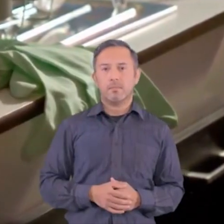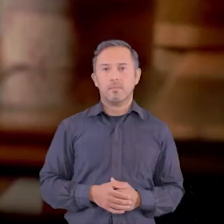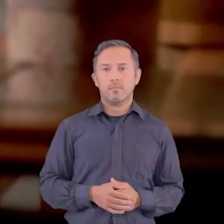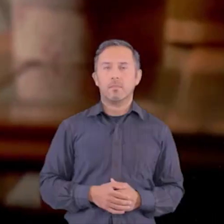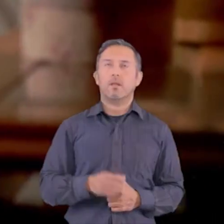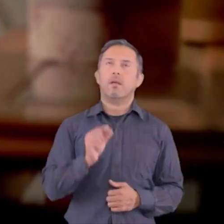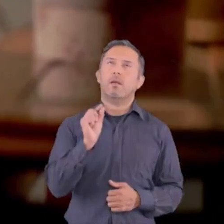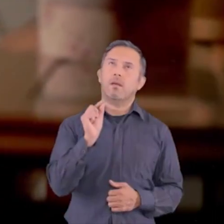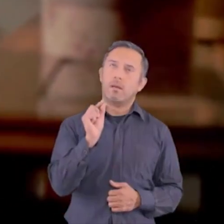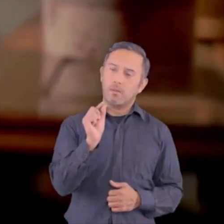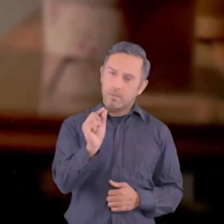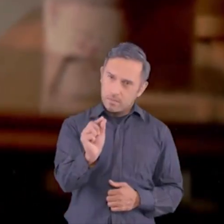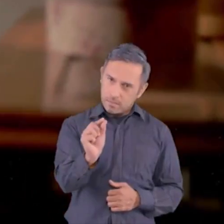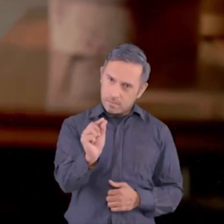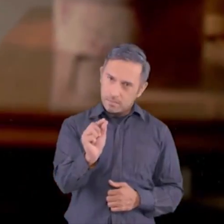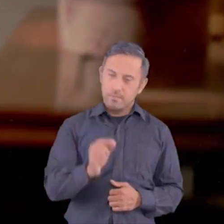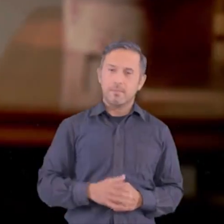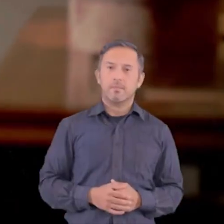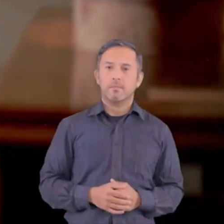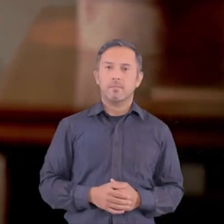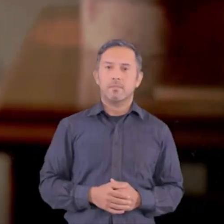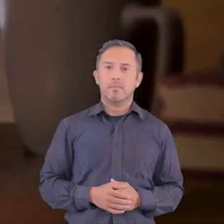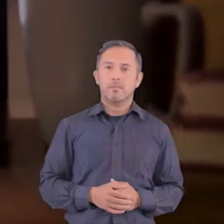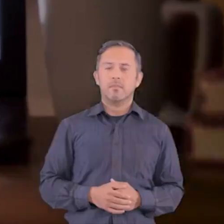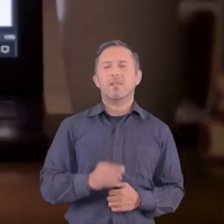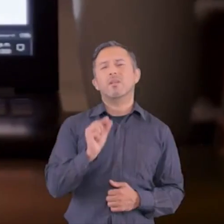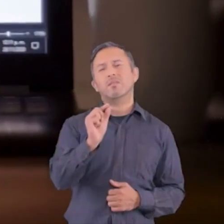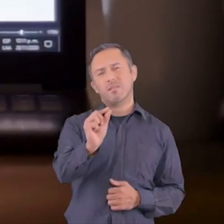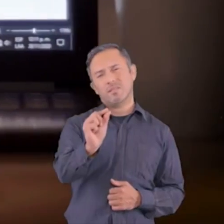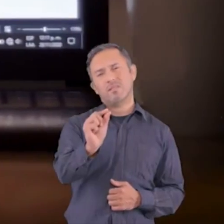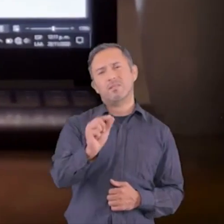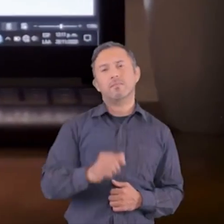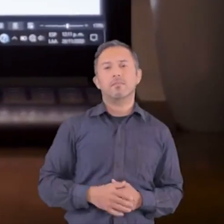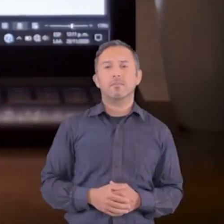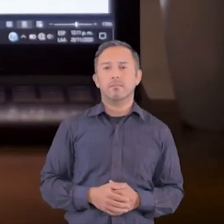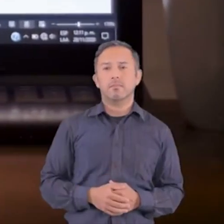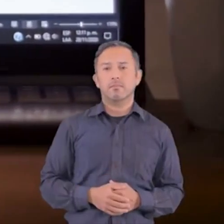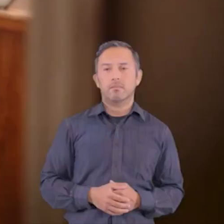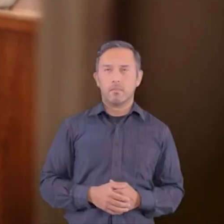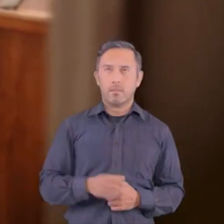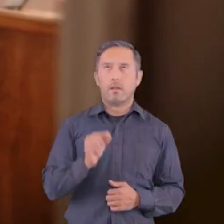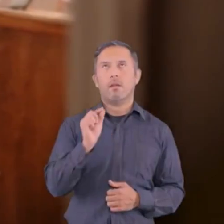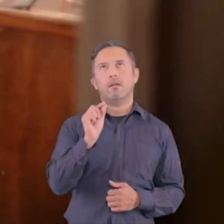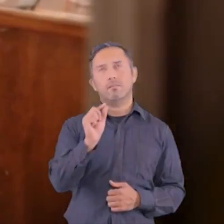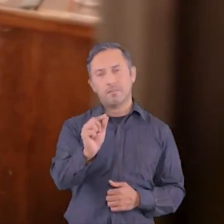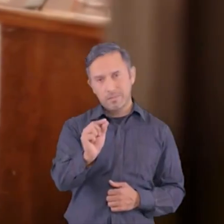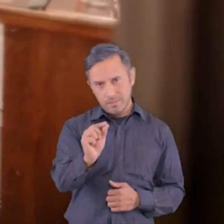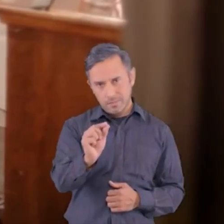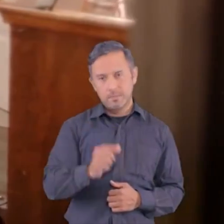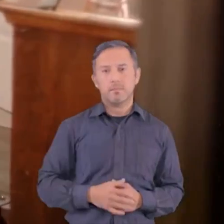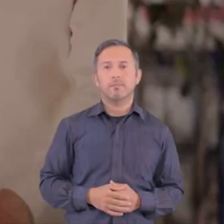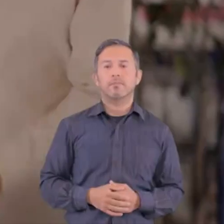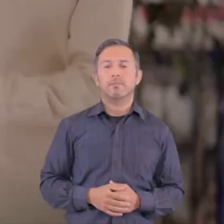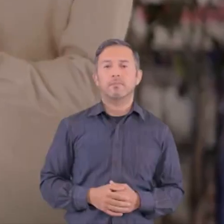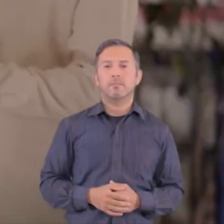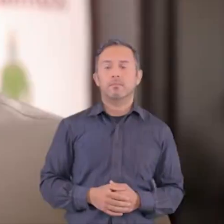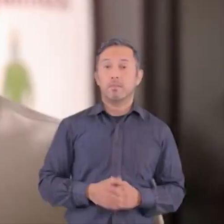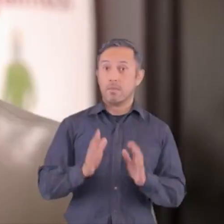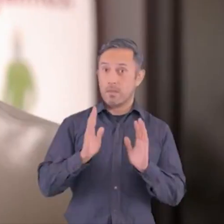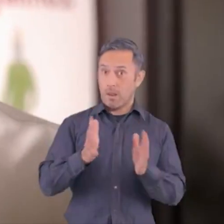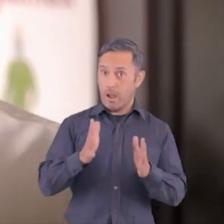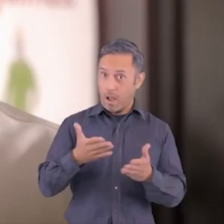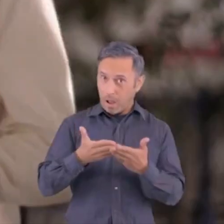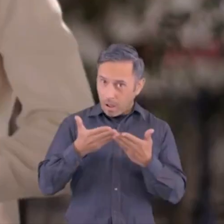Aquellas personas que aún no han recogido su credencial para votar, pueden acudir al módulo de atención ciudadana del INE,